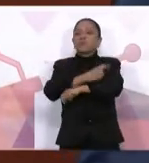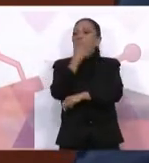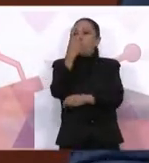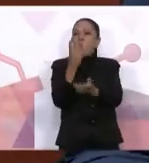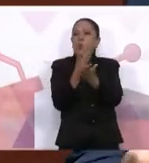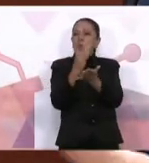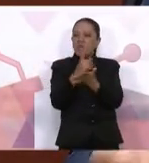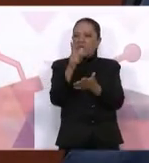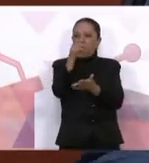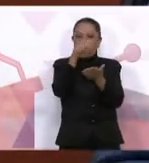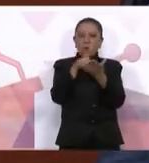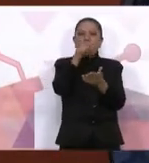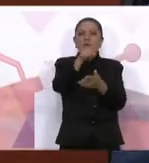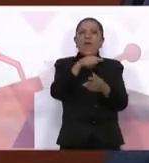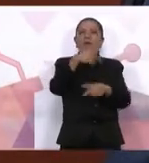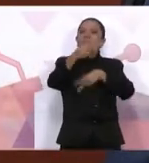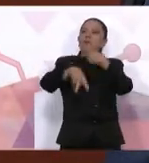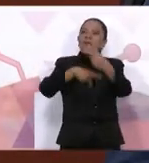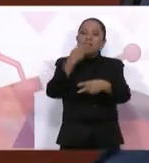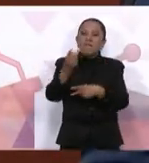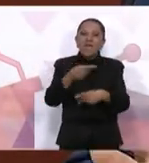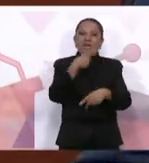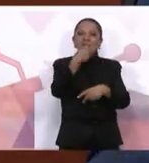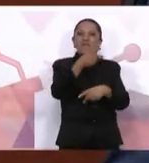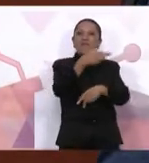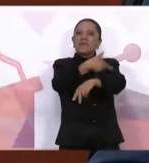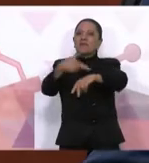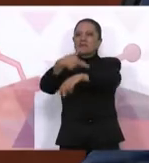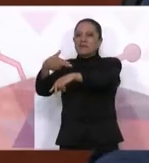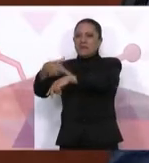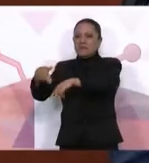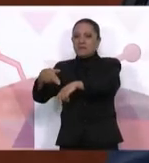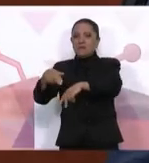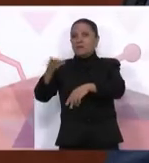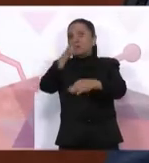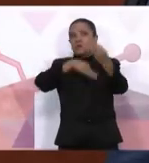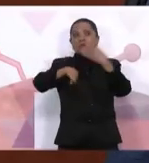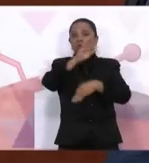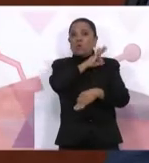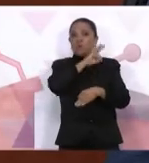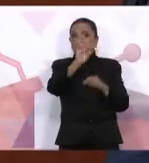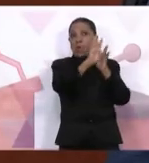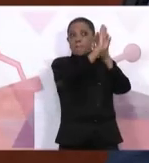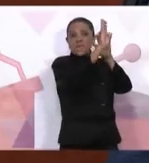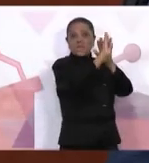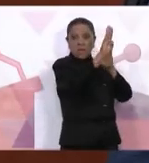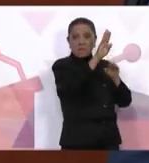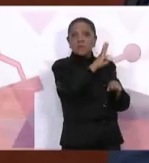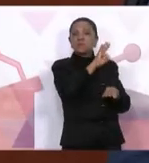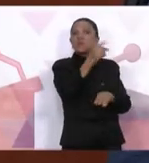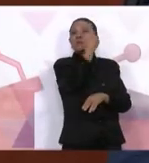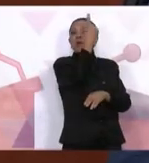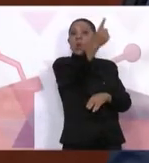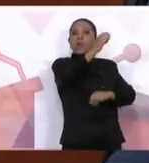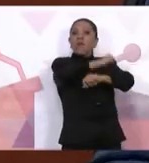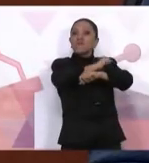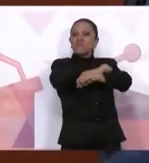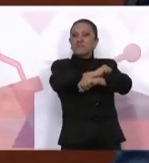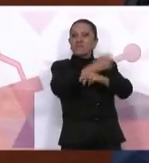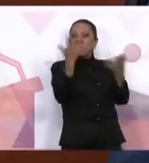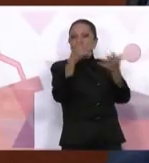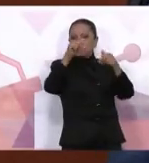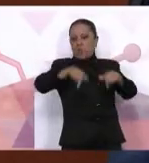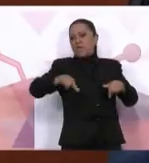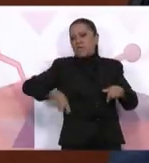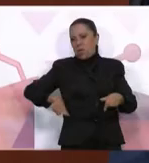única los migrantes puedan acceder a todos los programas y a todas las gestiones se necesitan hacer en el gobierno del estado para